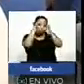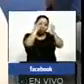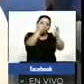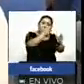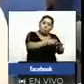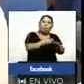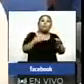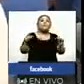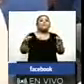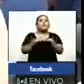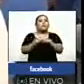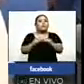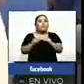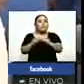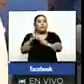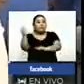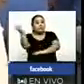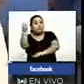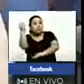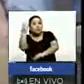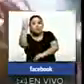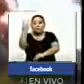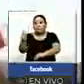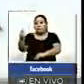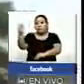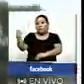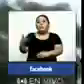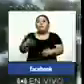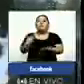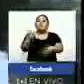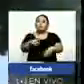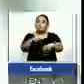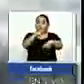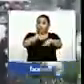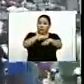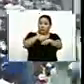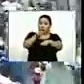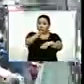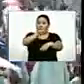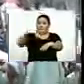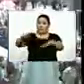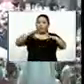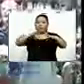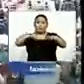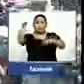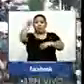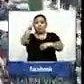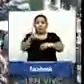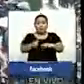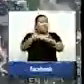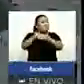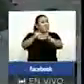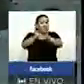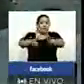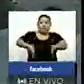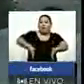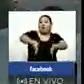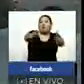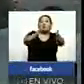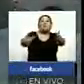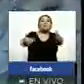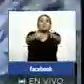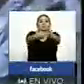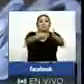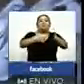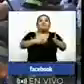lo que son las emergencias diarias. Durante las actividades de las fiestas patronales varias calles de San Salvador serán cerradas